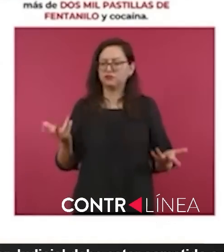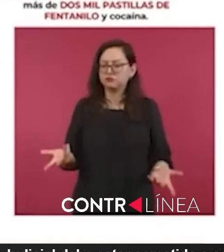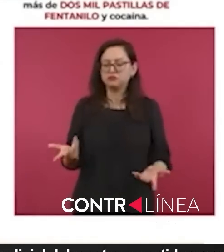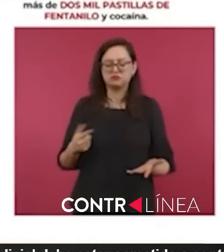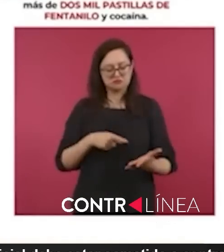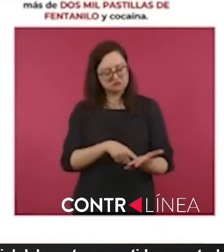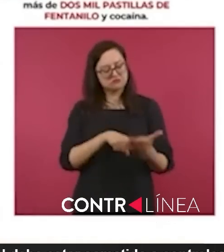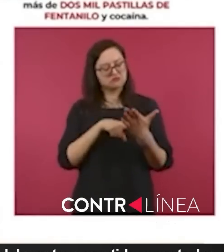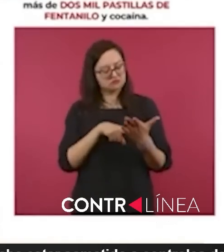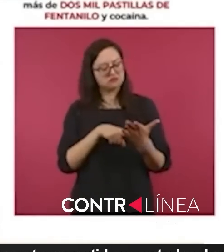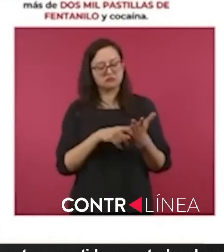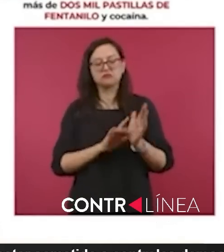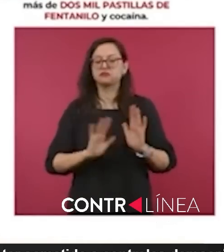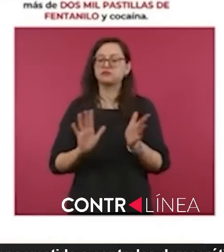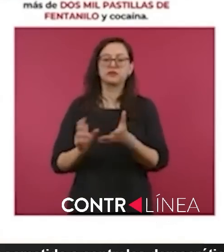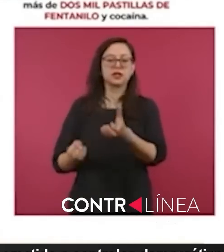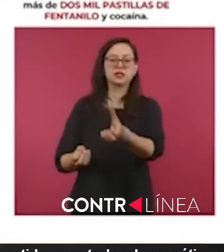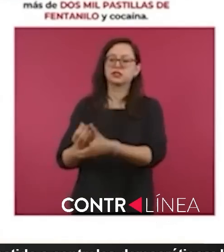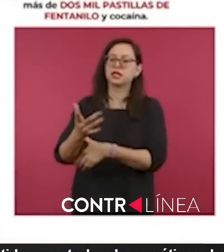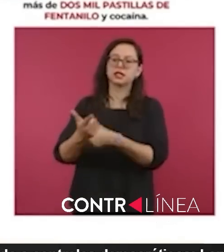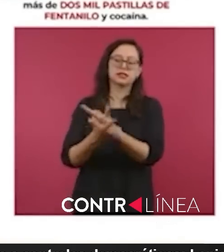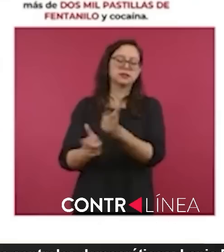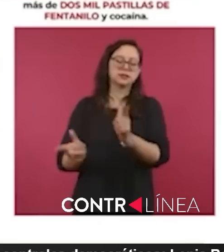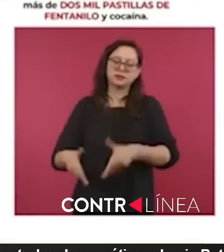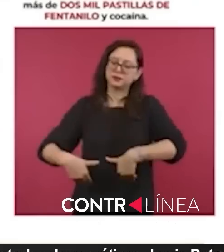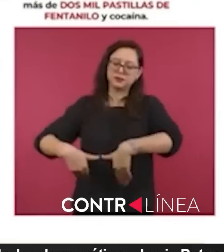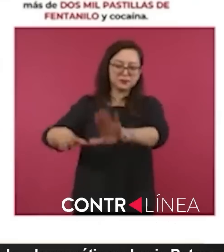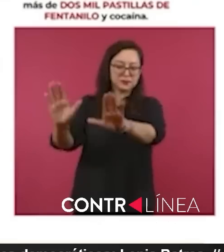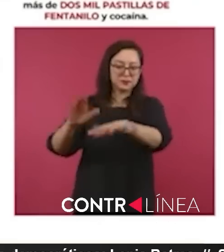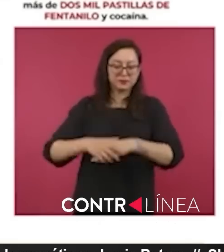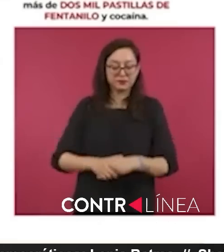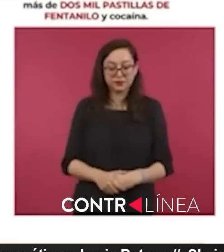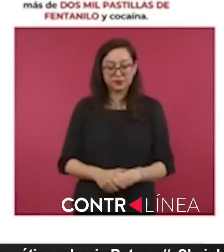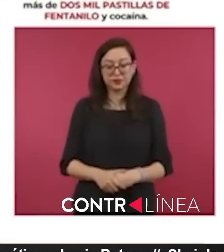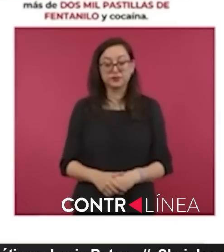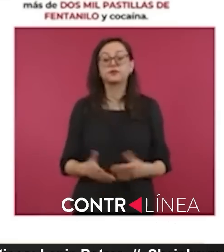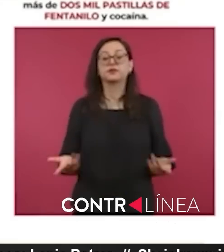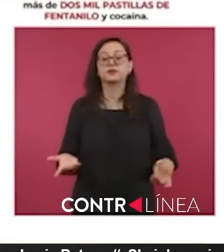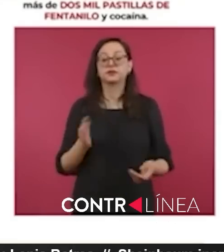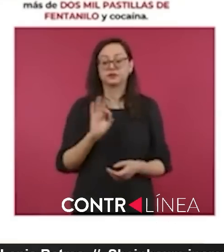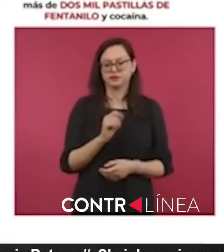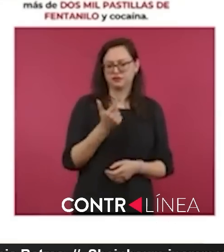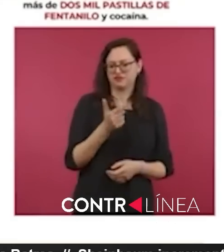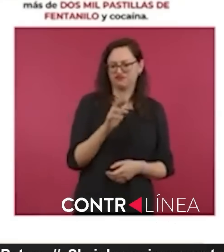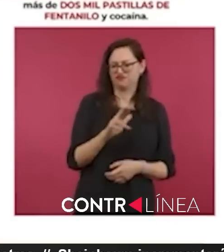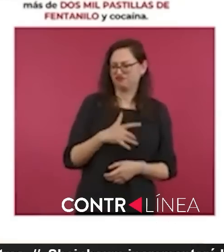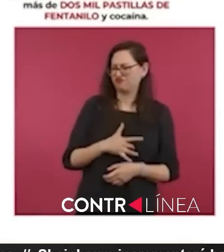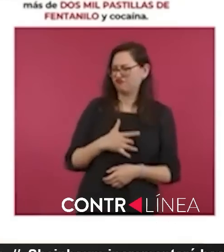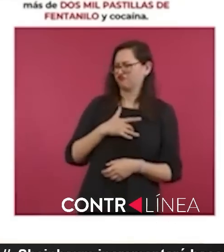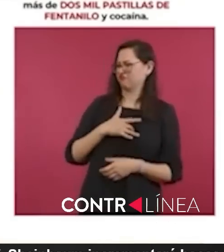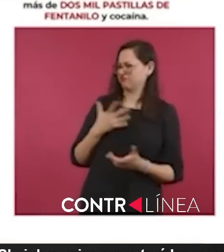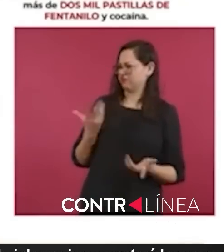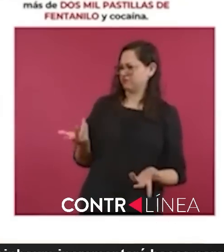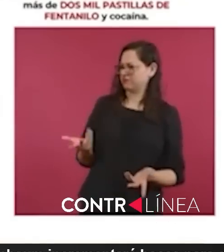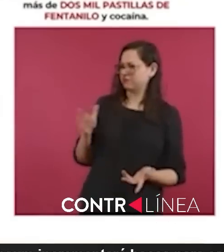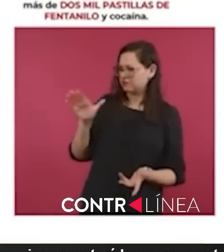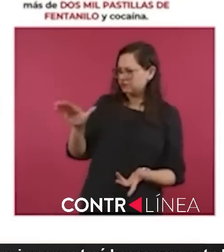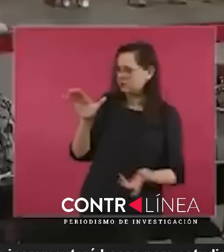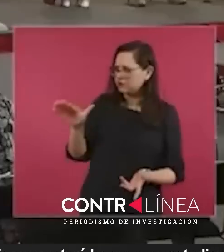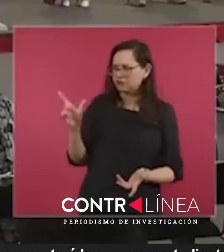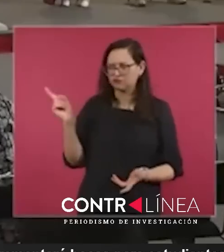del detenido y ordena su inmediata libertad. La Fiscalía presentará su recurso de